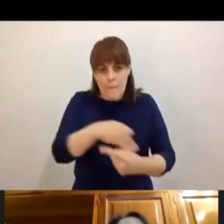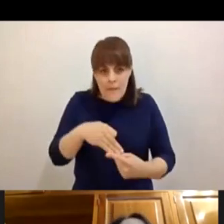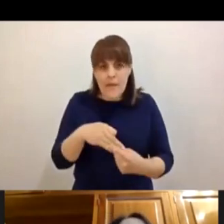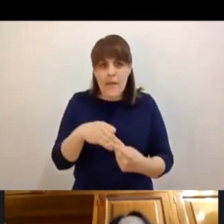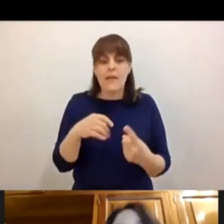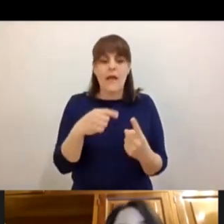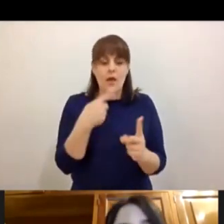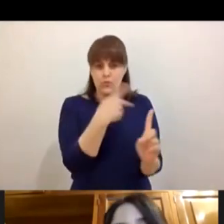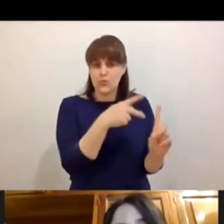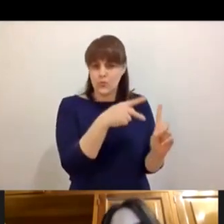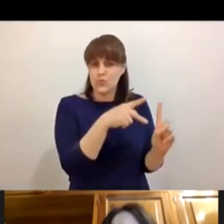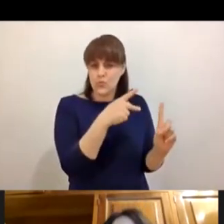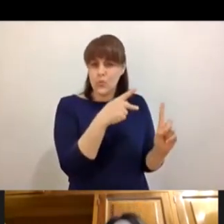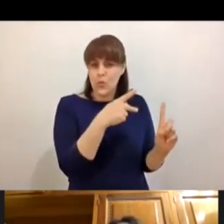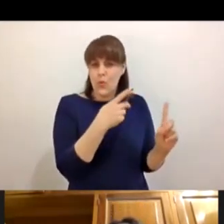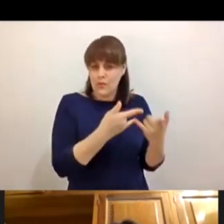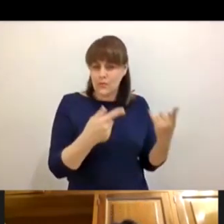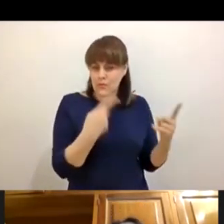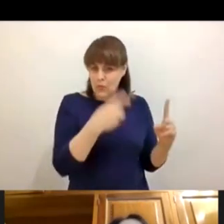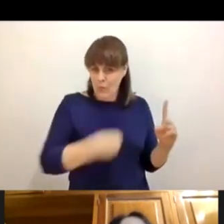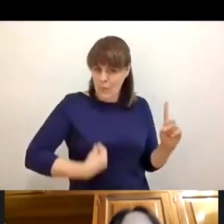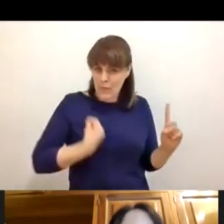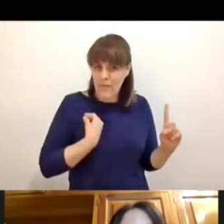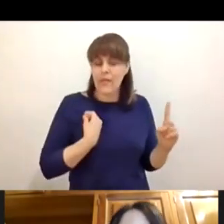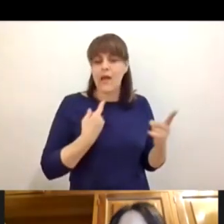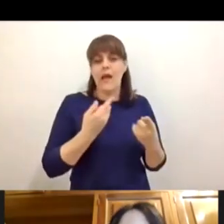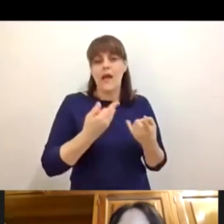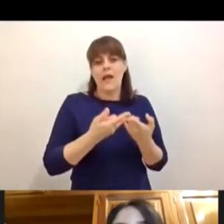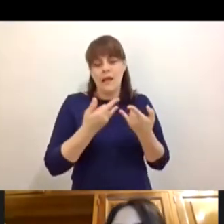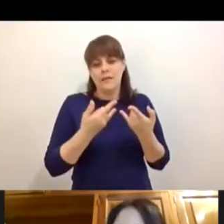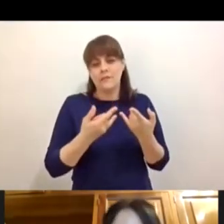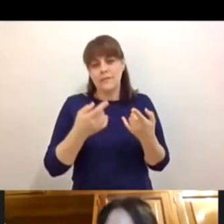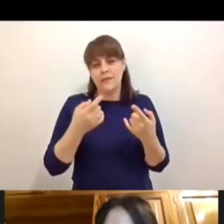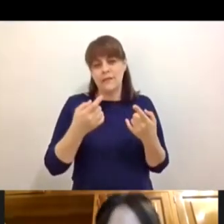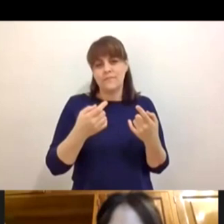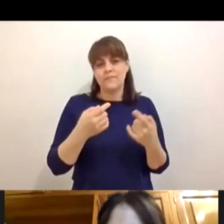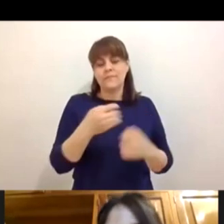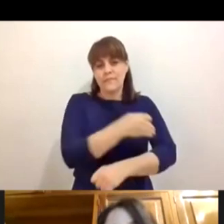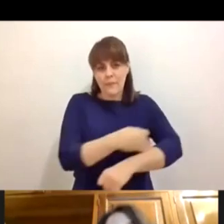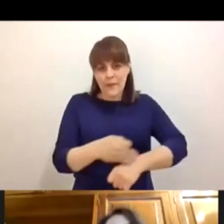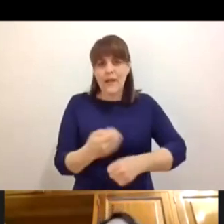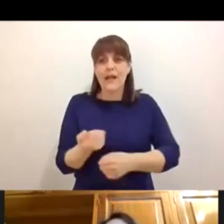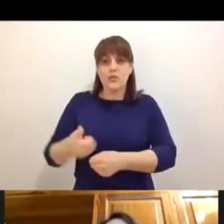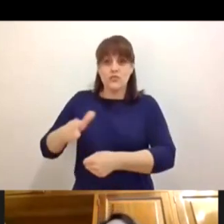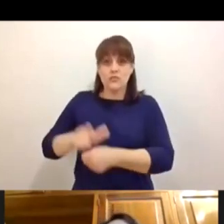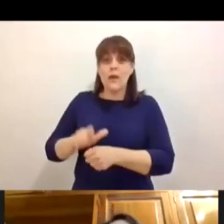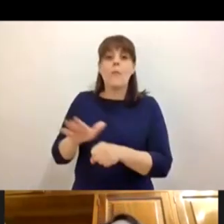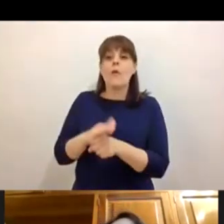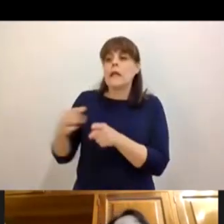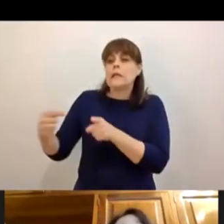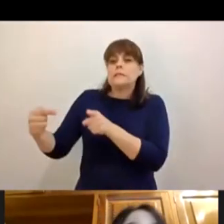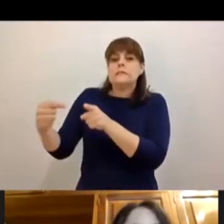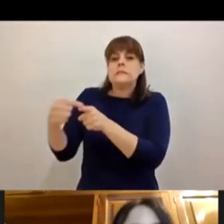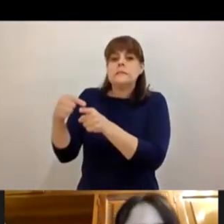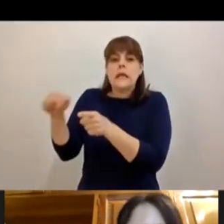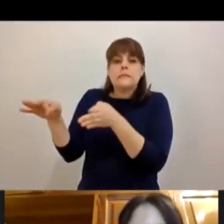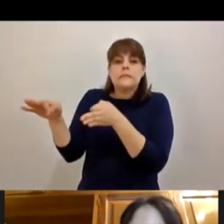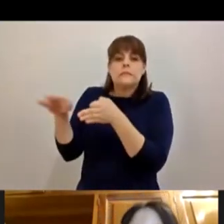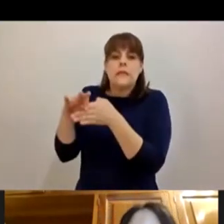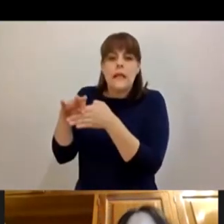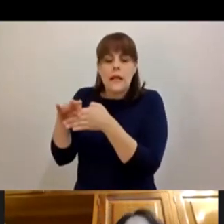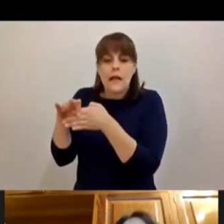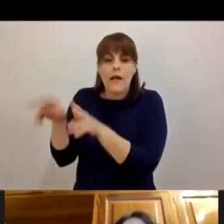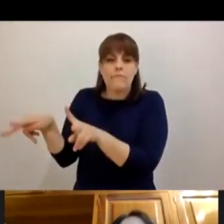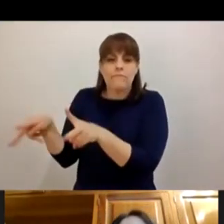chico. También sociales, ¿no? Un poco todos aquellos chicos que tienen el punto de venta a la esquina de su casa, ¿no? Y bueno, también todos los